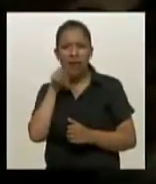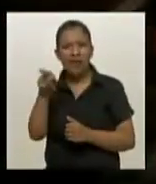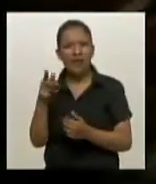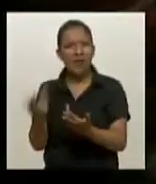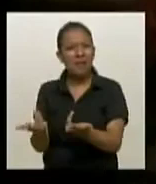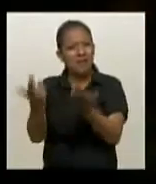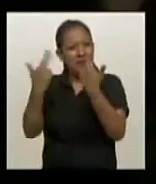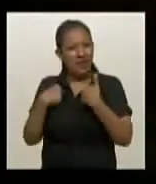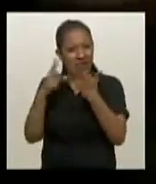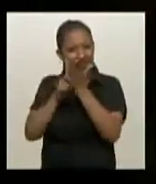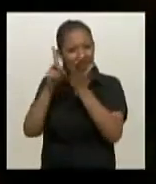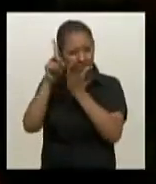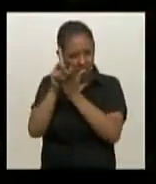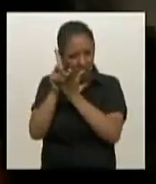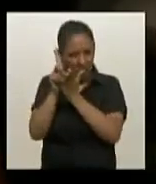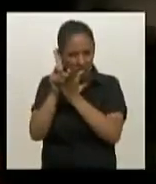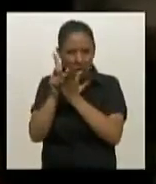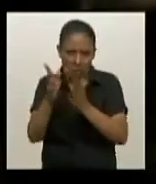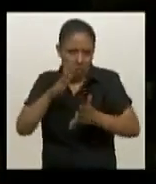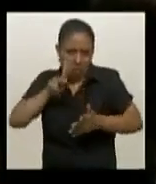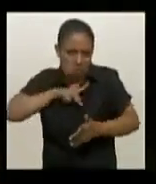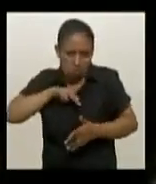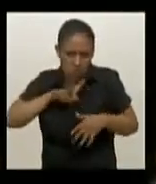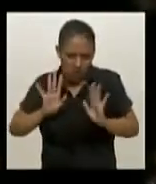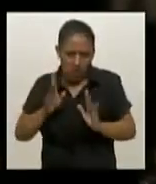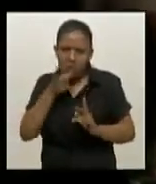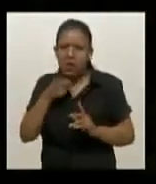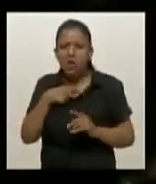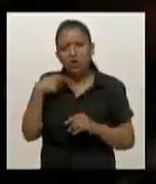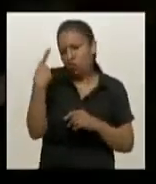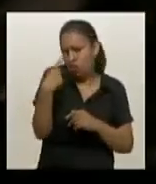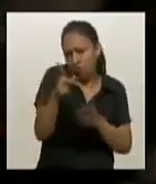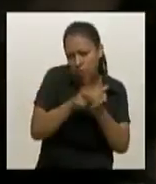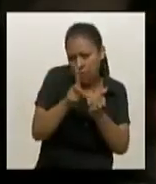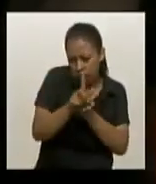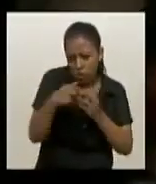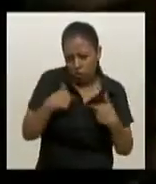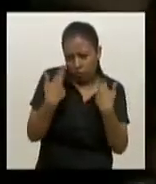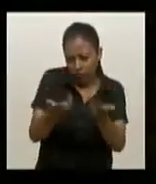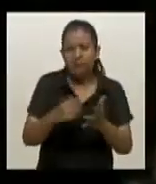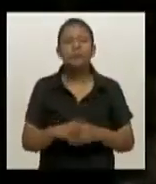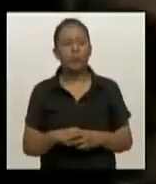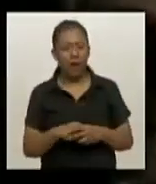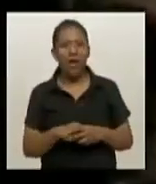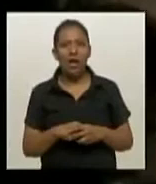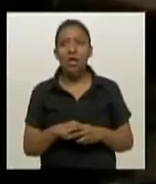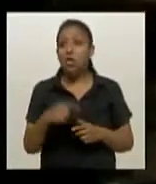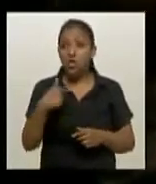un departamento para mí, ¿no? O sea, sabes que ese es tu departamento, yo te lo regalo. Pero